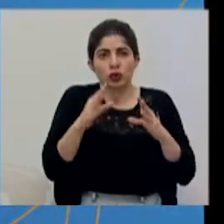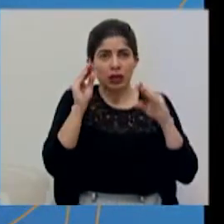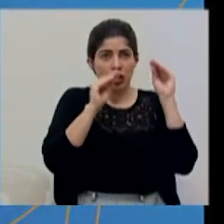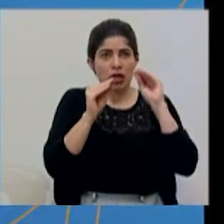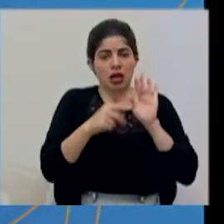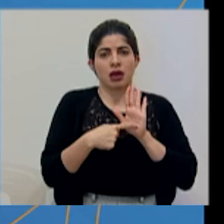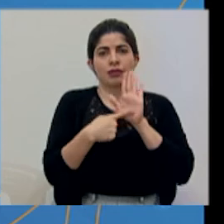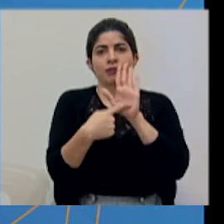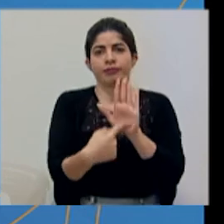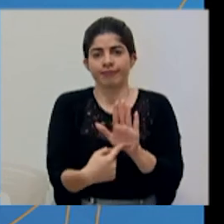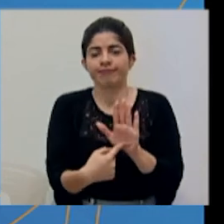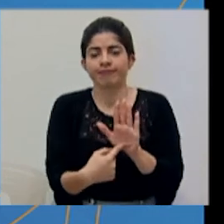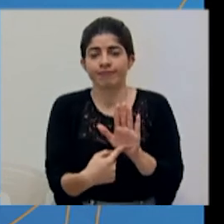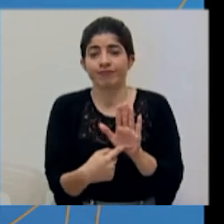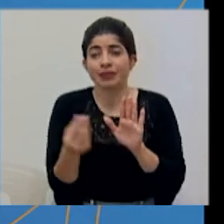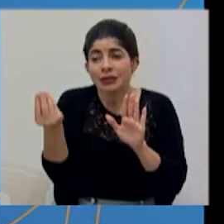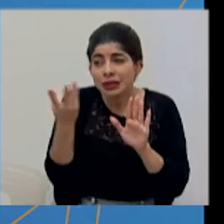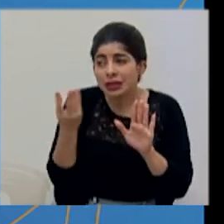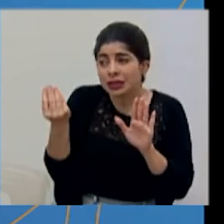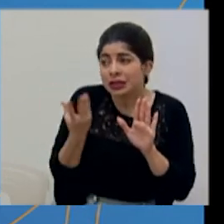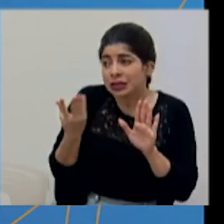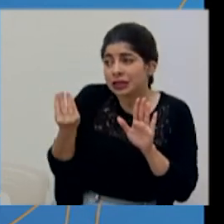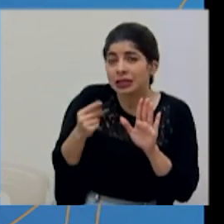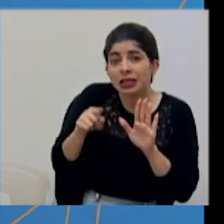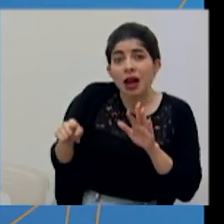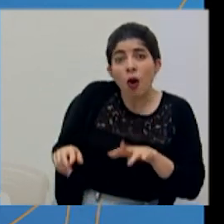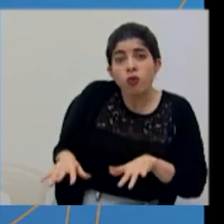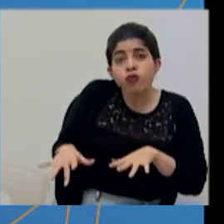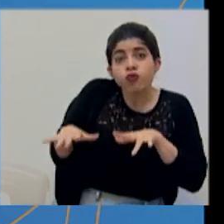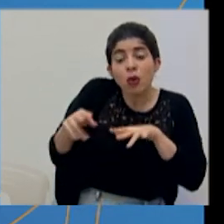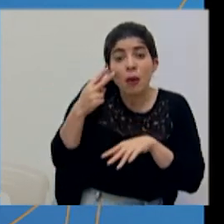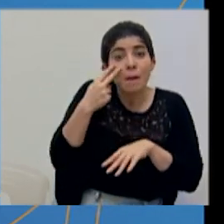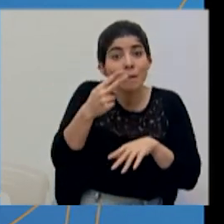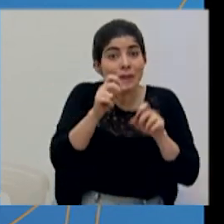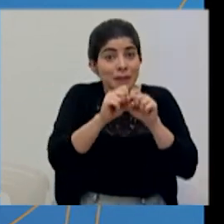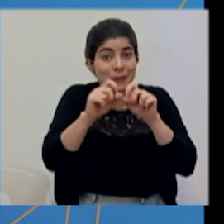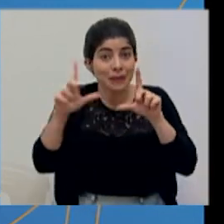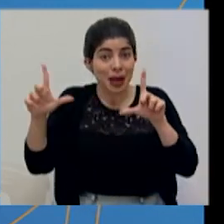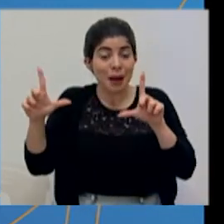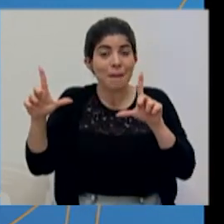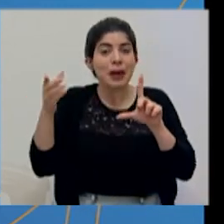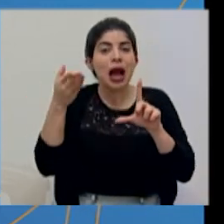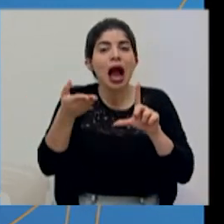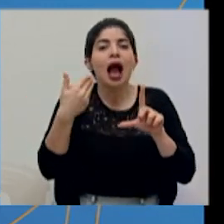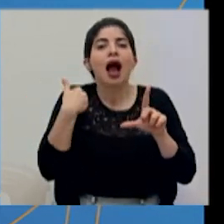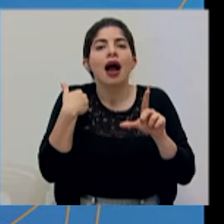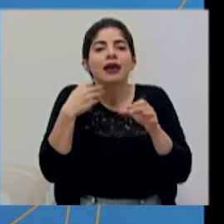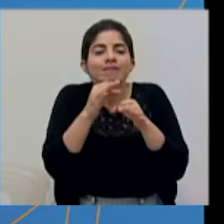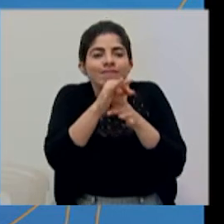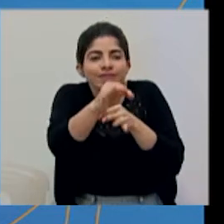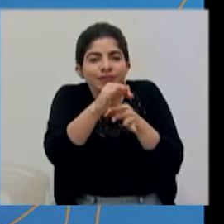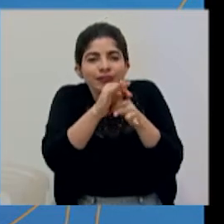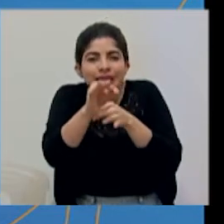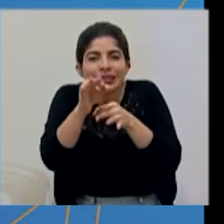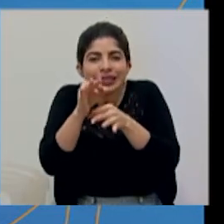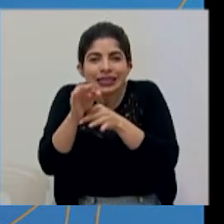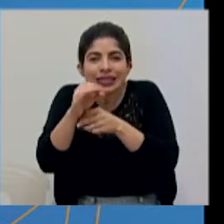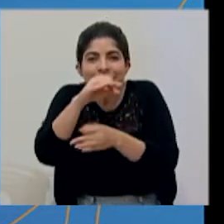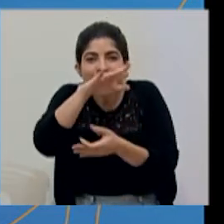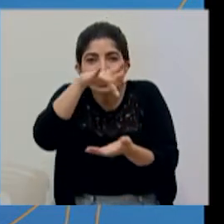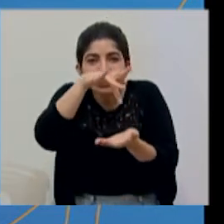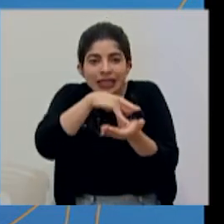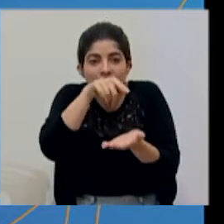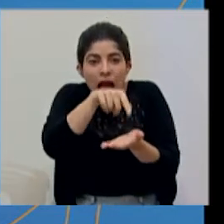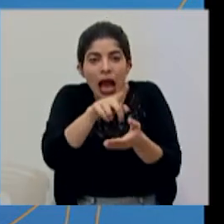esos reportes de inundaciones que están observando ustedes acá, se observan los distritos en los que se presentaron